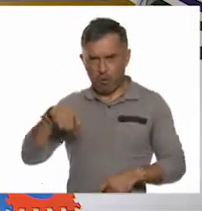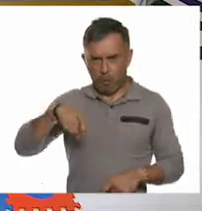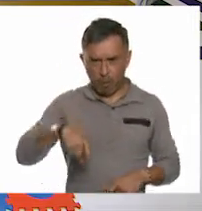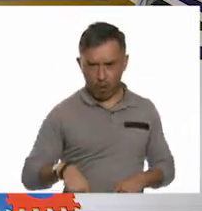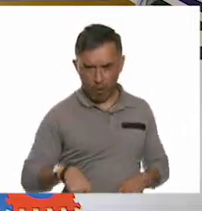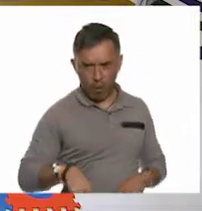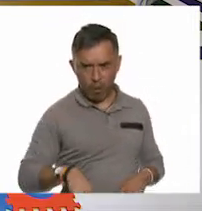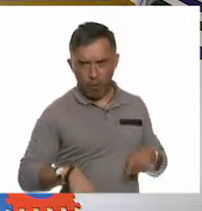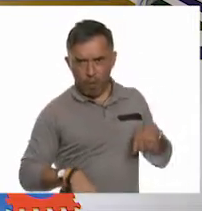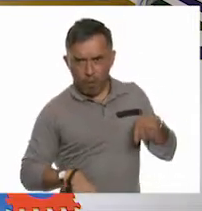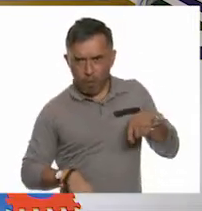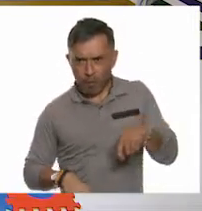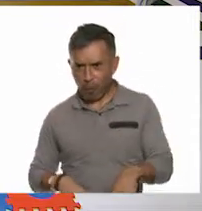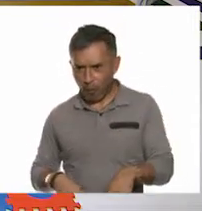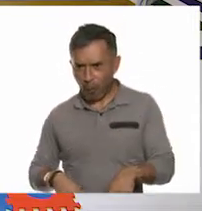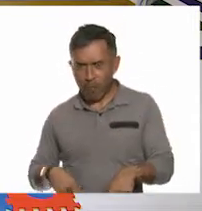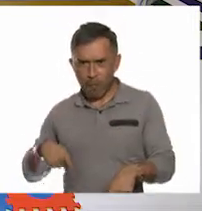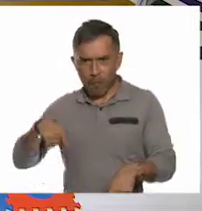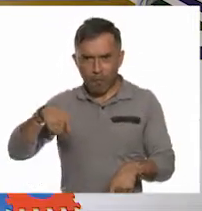Sí.